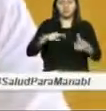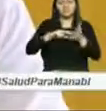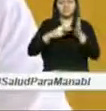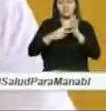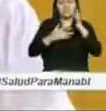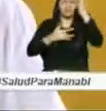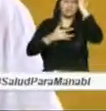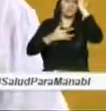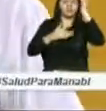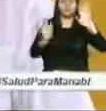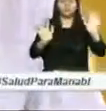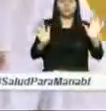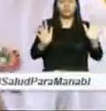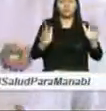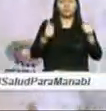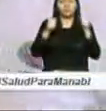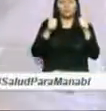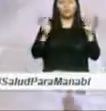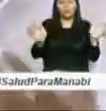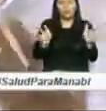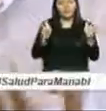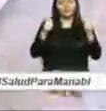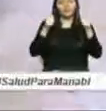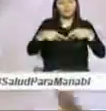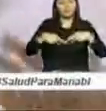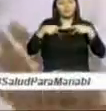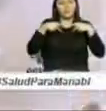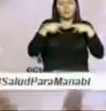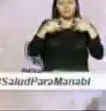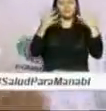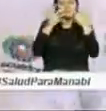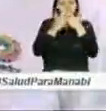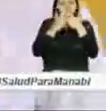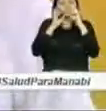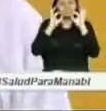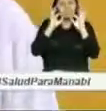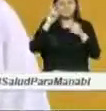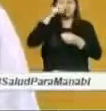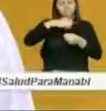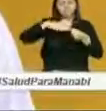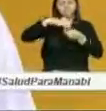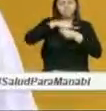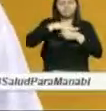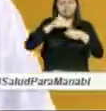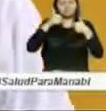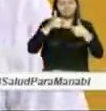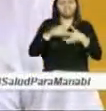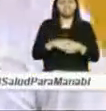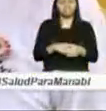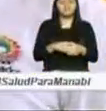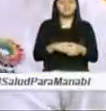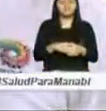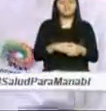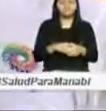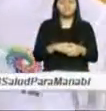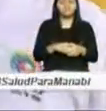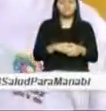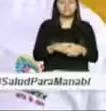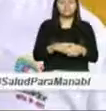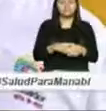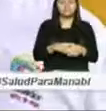enfermarse, es tener buen nivel de vida, tener armonía, tener buen estado físico, etc. En consecuencia,